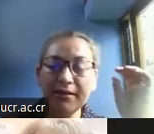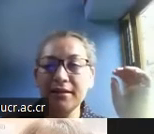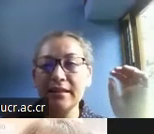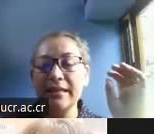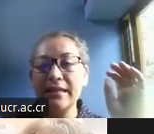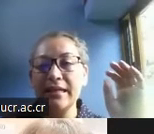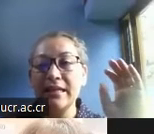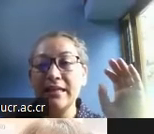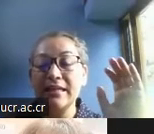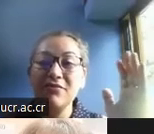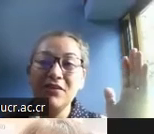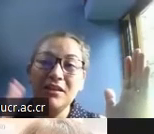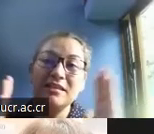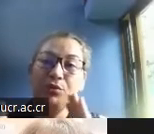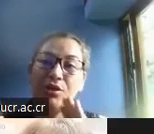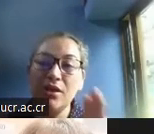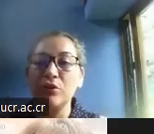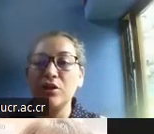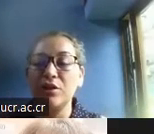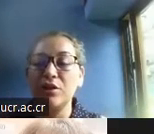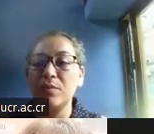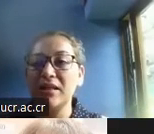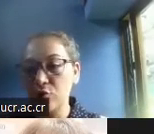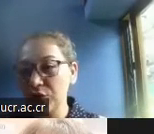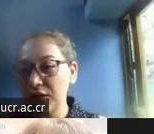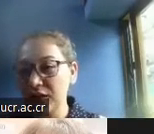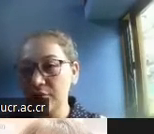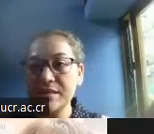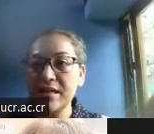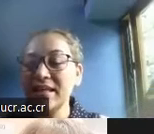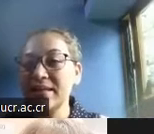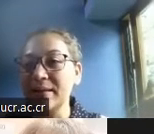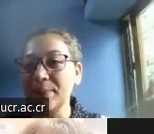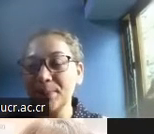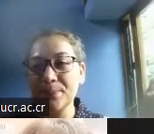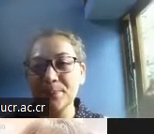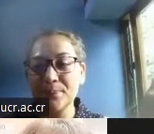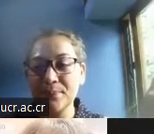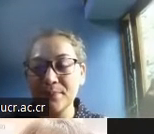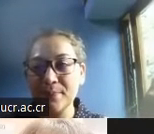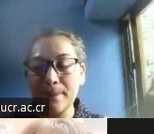presentar diferentes tipos de videos cuando termine. Bueno, lo voy a dejar. Sí, adelante.